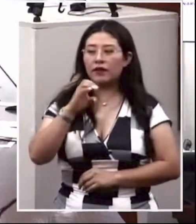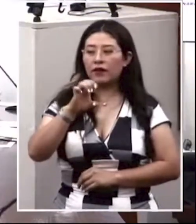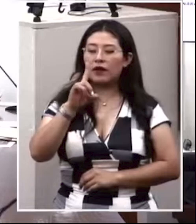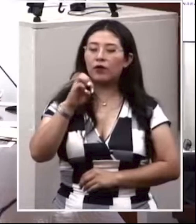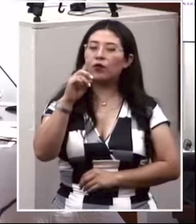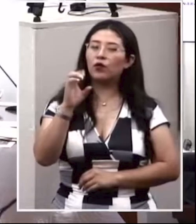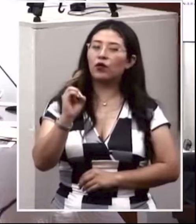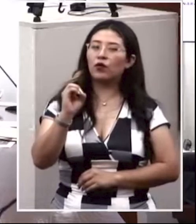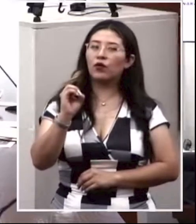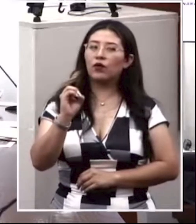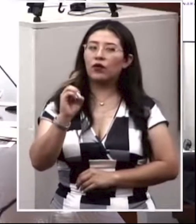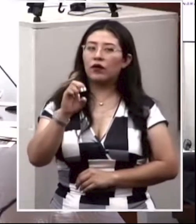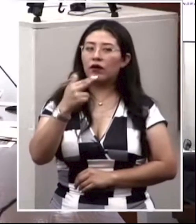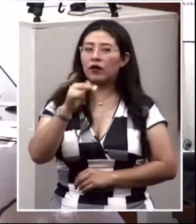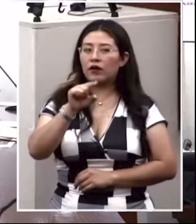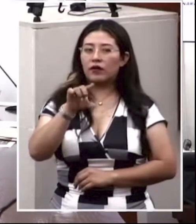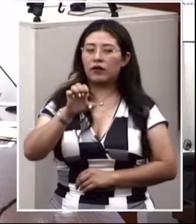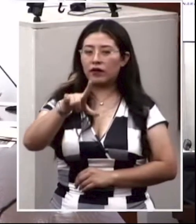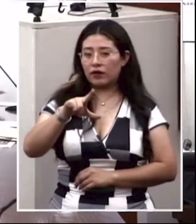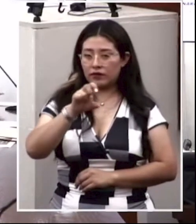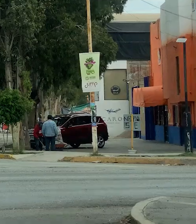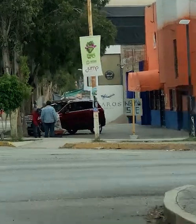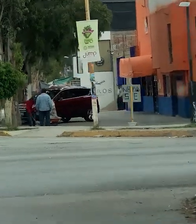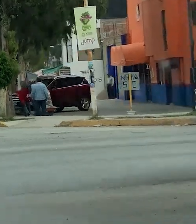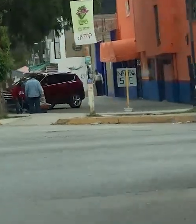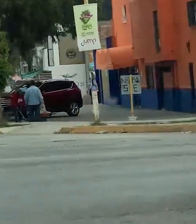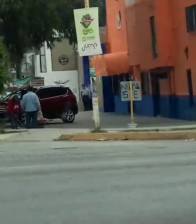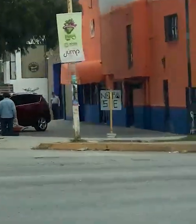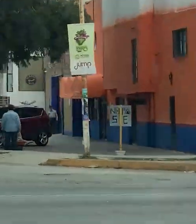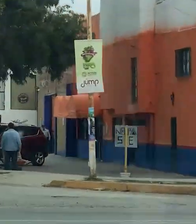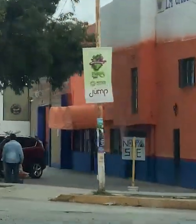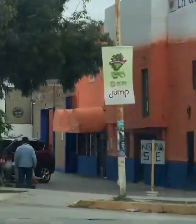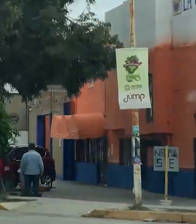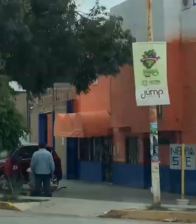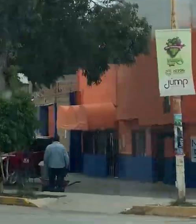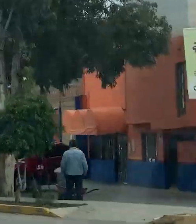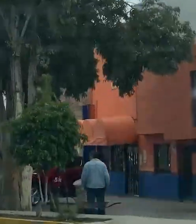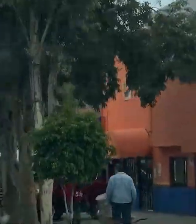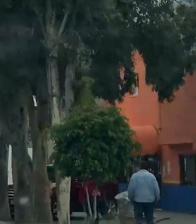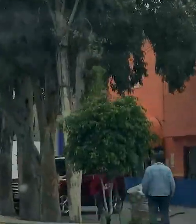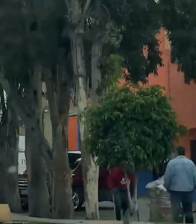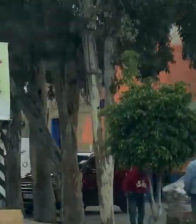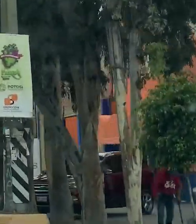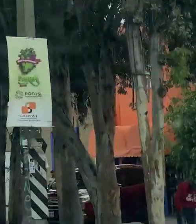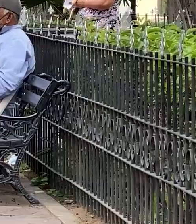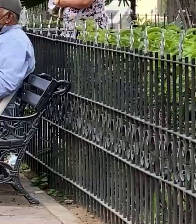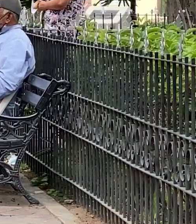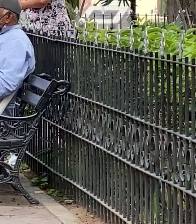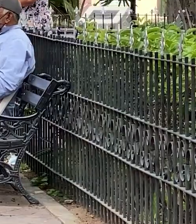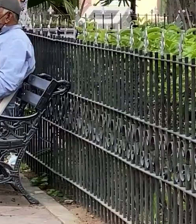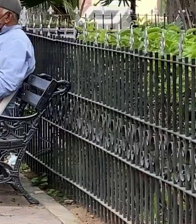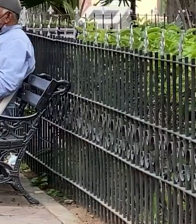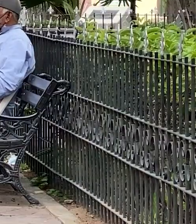sesiones 21 diputados votaron a favor y hubo una abstención de los 27 congresistas que integra el poder legislativo en San Luis